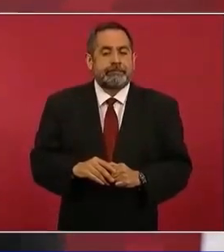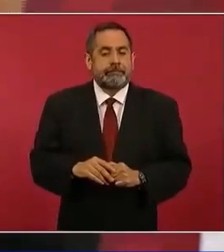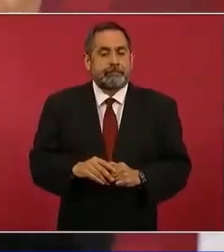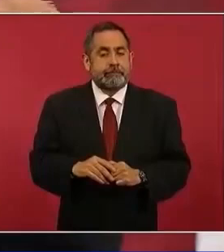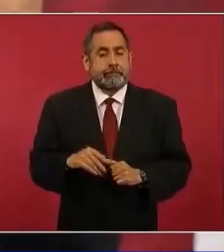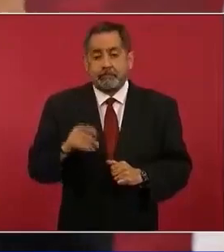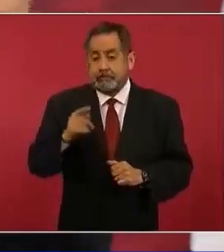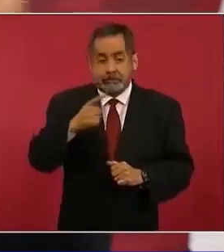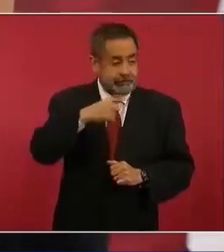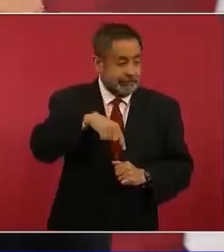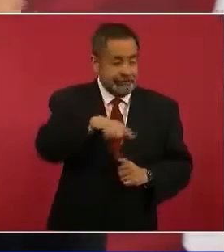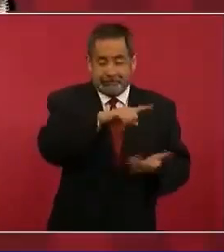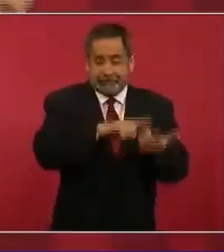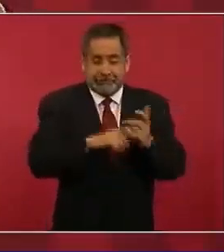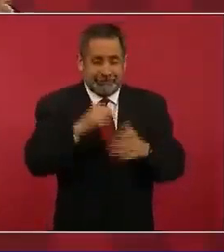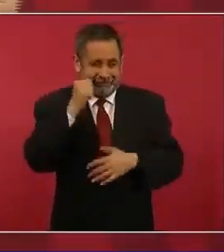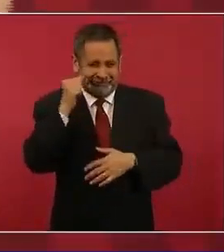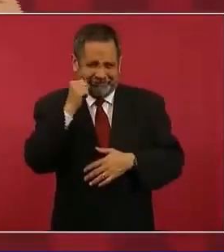Estaban